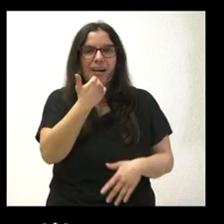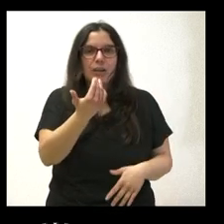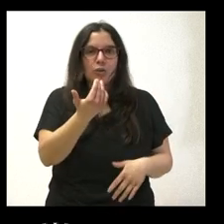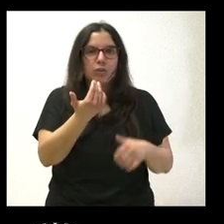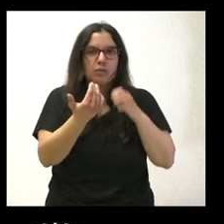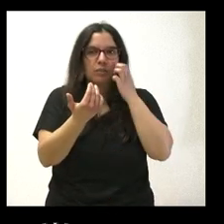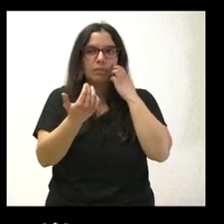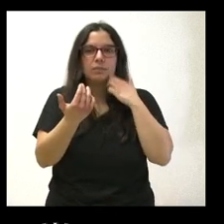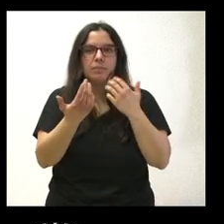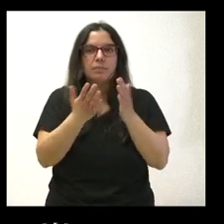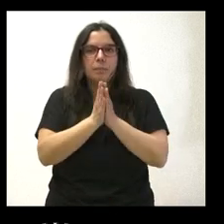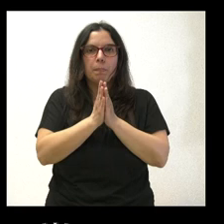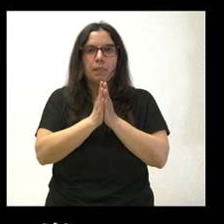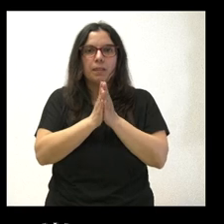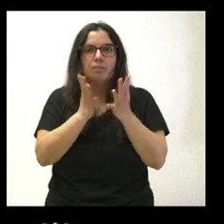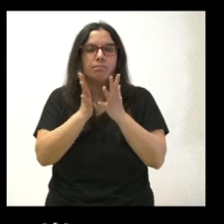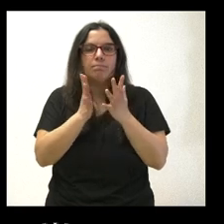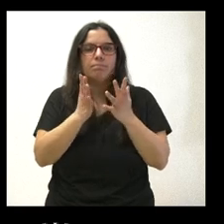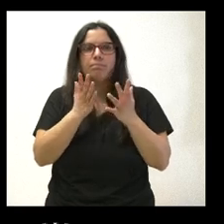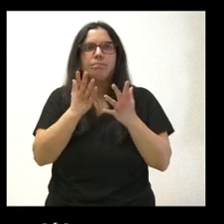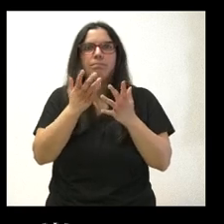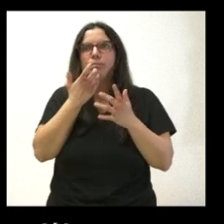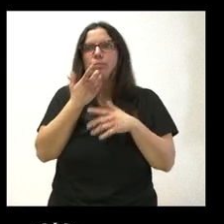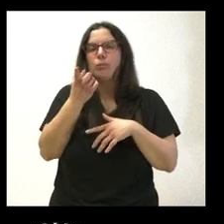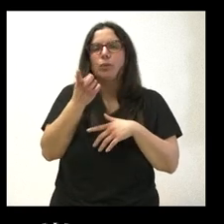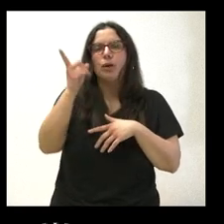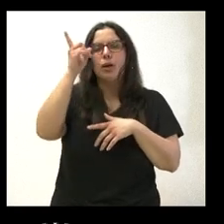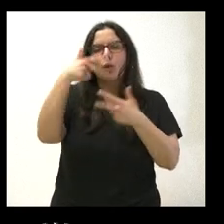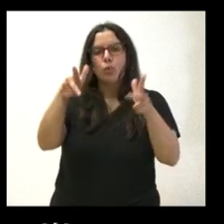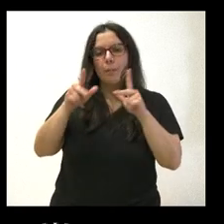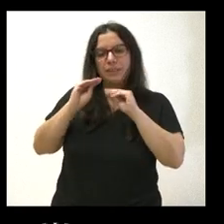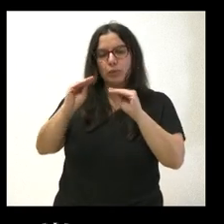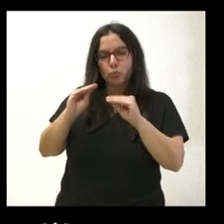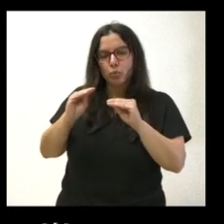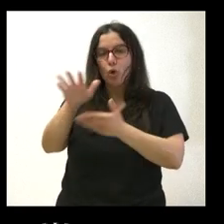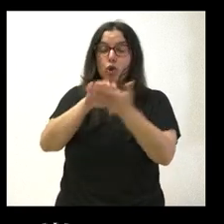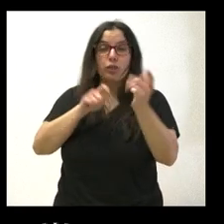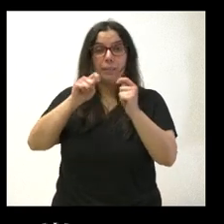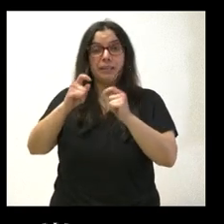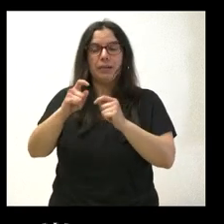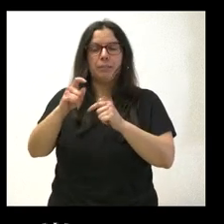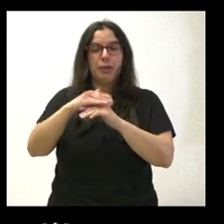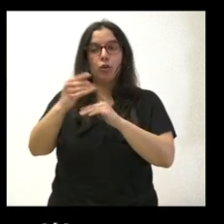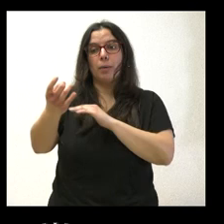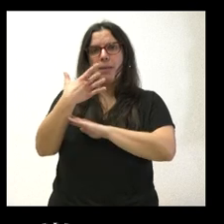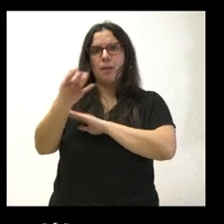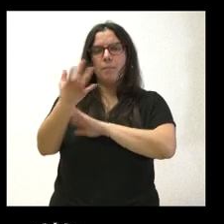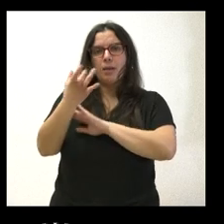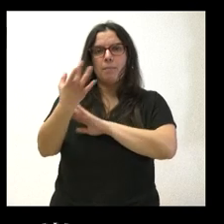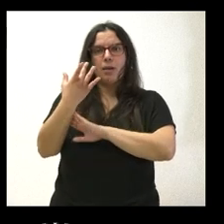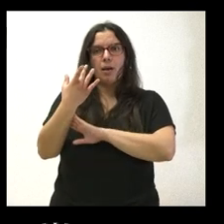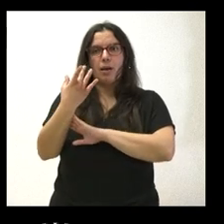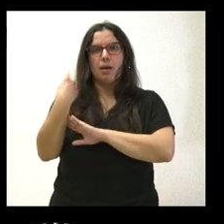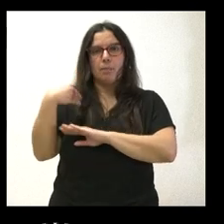es porque los planteamientos que hacen por ejemplo a través de ruedas de prensa que no se de notas de de prensa que nos envían a través del Canal de